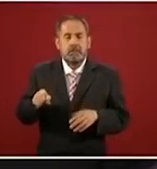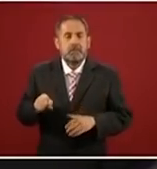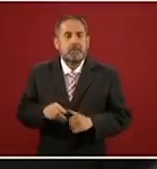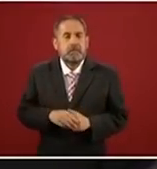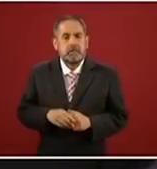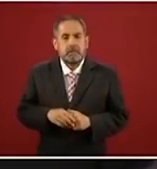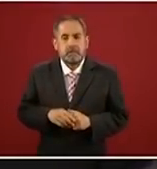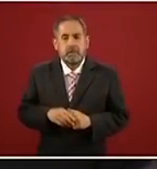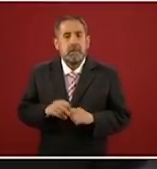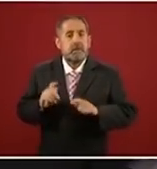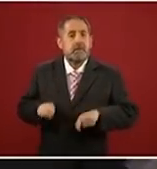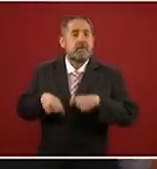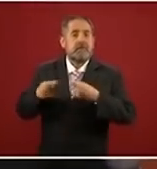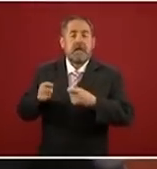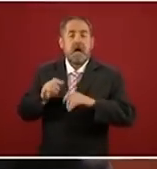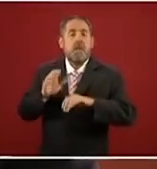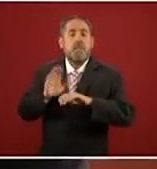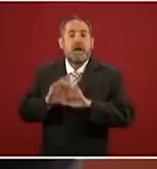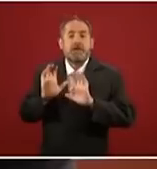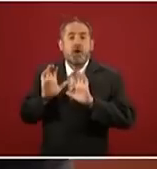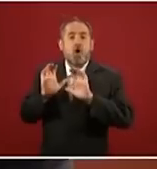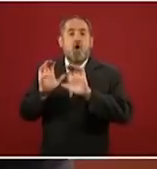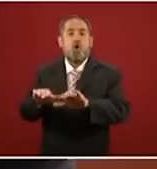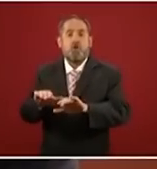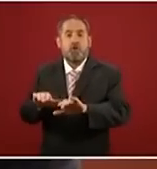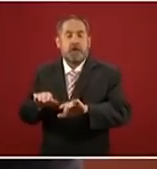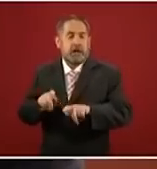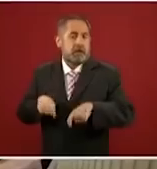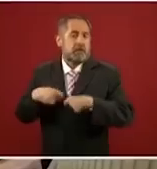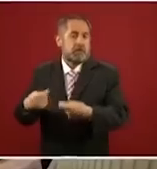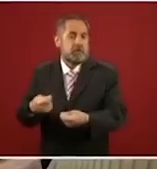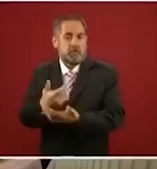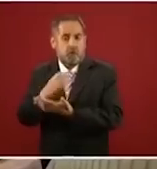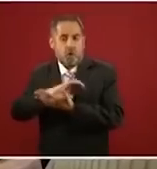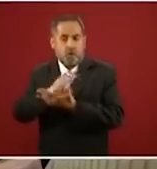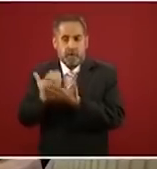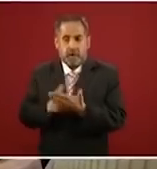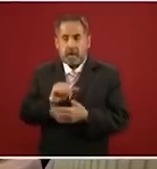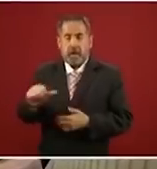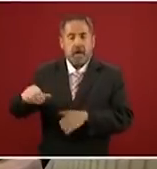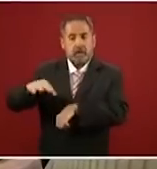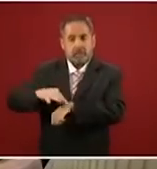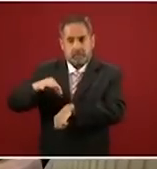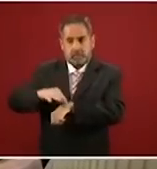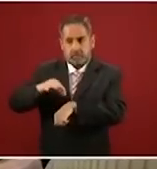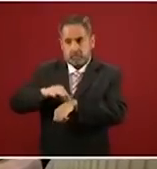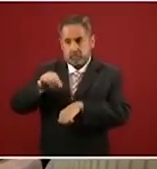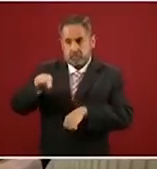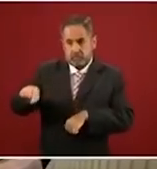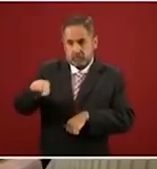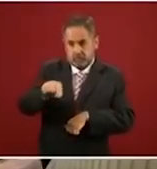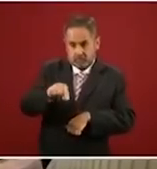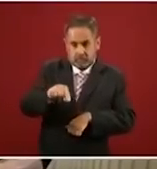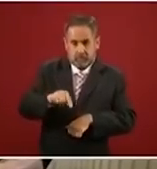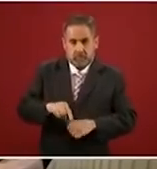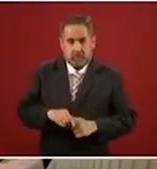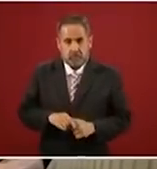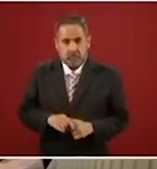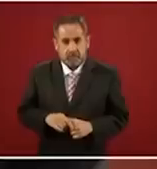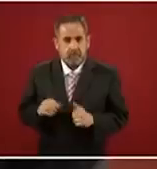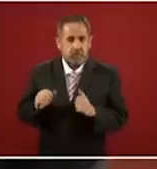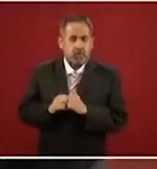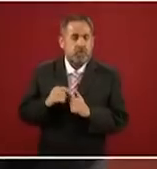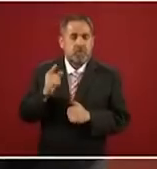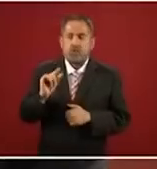la contratación de médicos con un